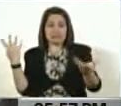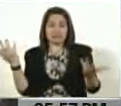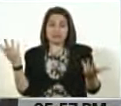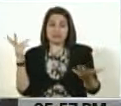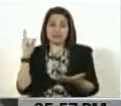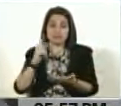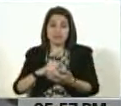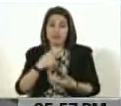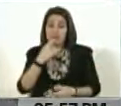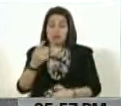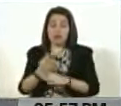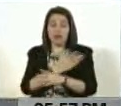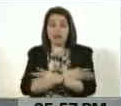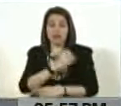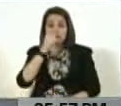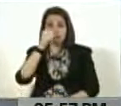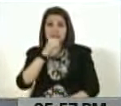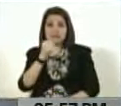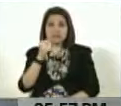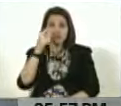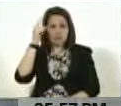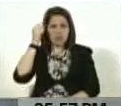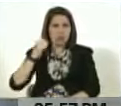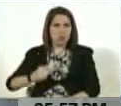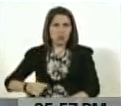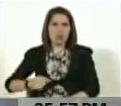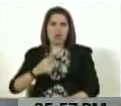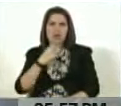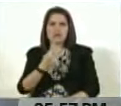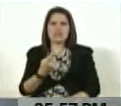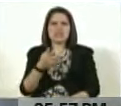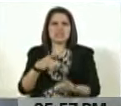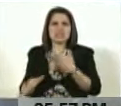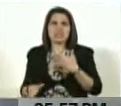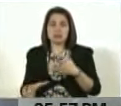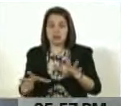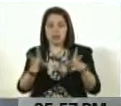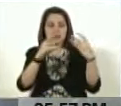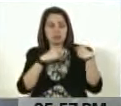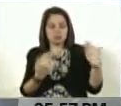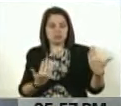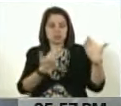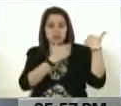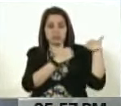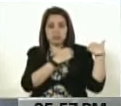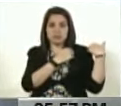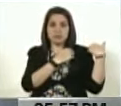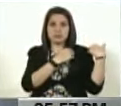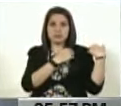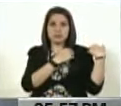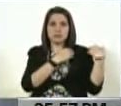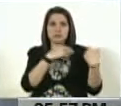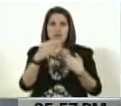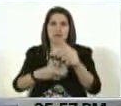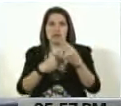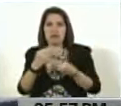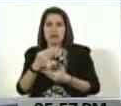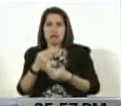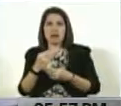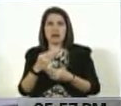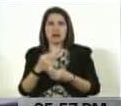lo dijo el compañero, cuando nosotros llegamos, asumimos la responsabilidad. En este caso, nosotros que